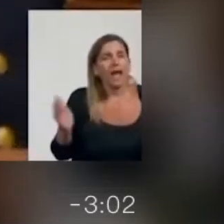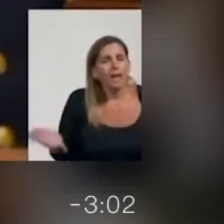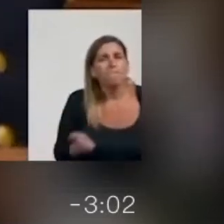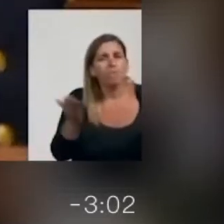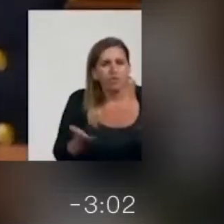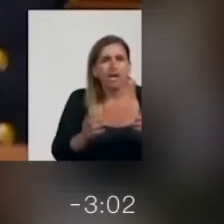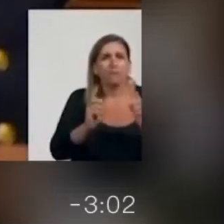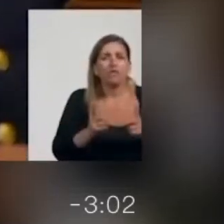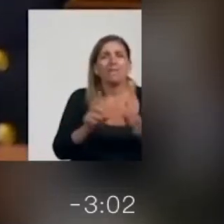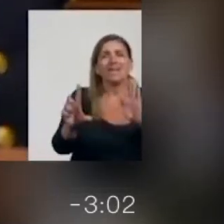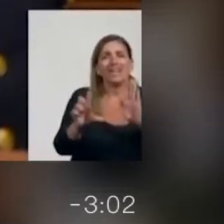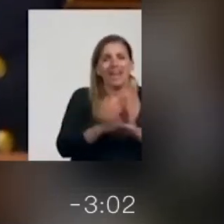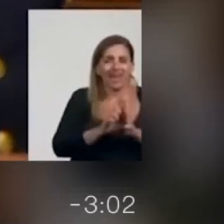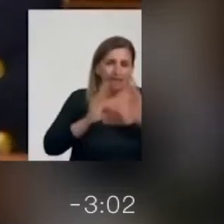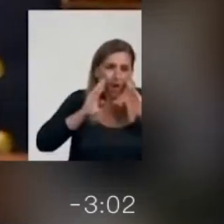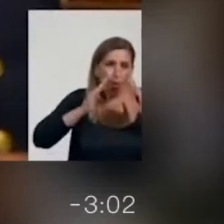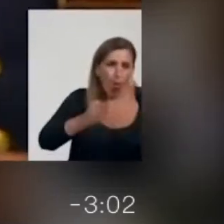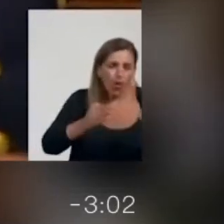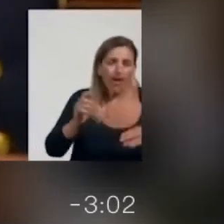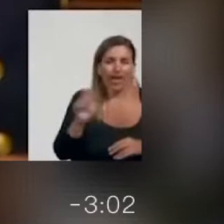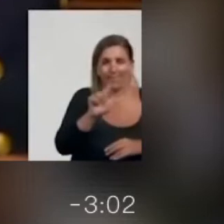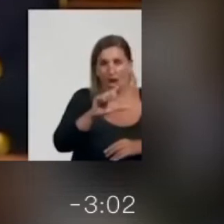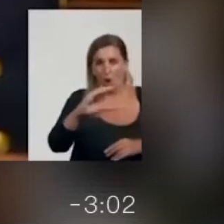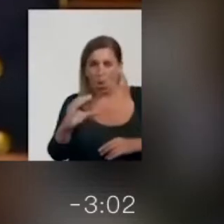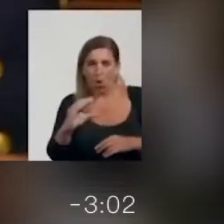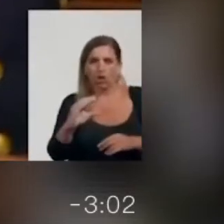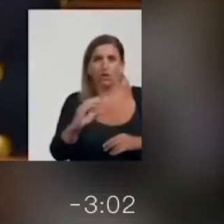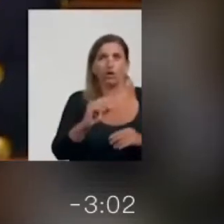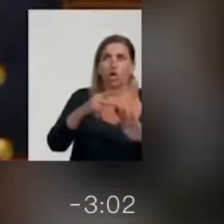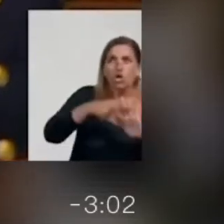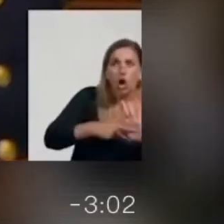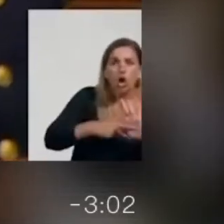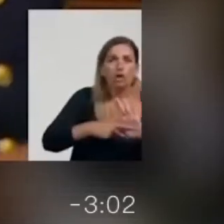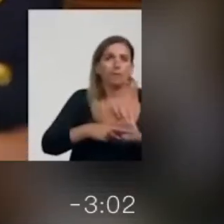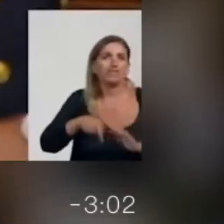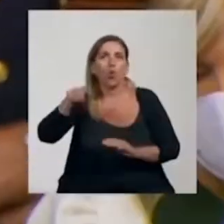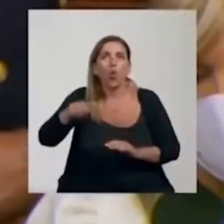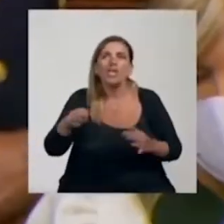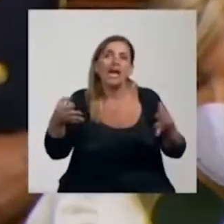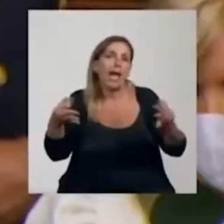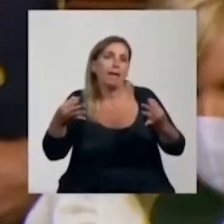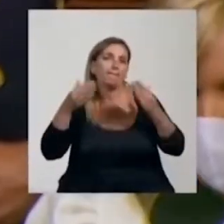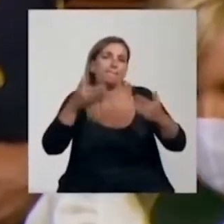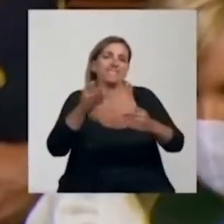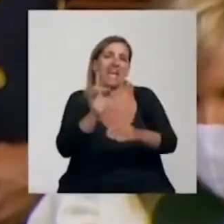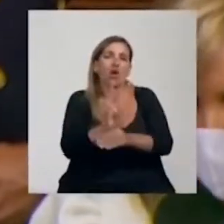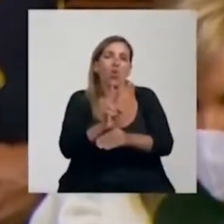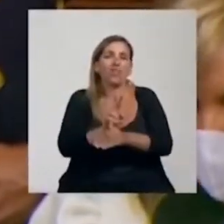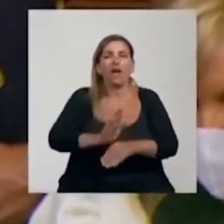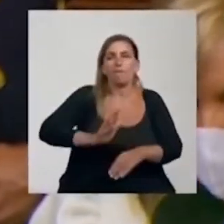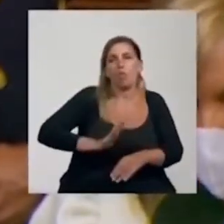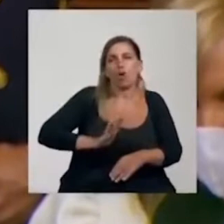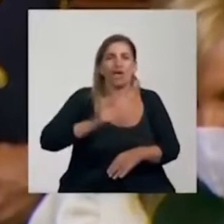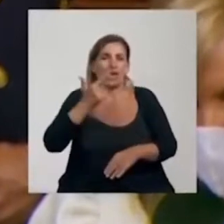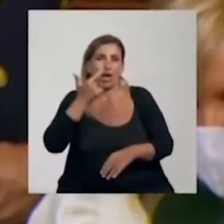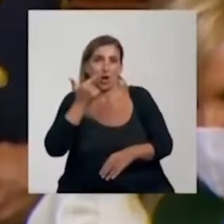impulsamos, a través de la ley de urgente consideración, normas jurídicas tendientes a cuidar a esas mujeres y hombres